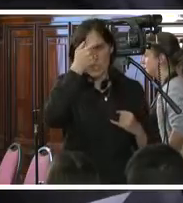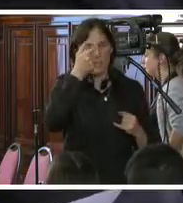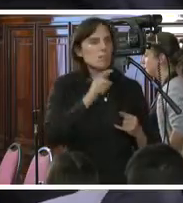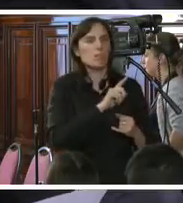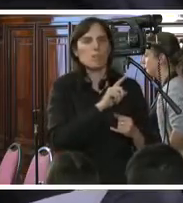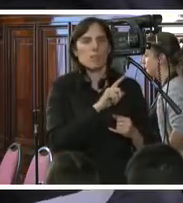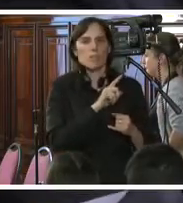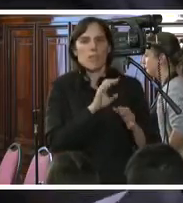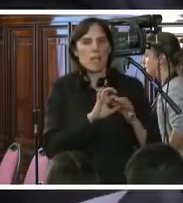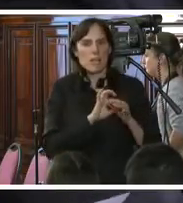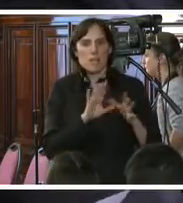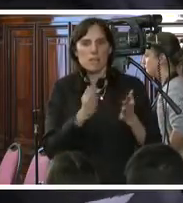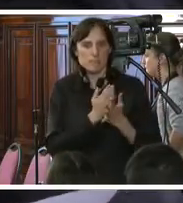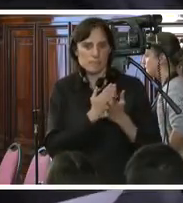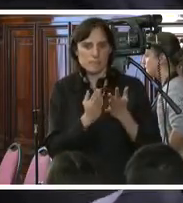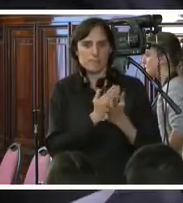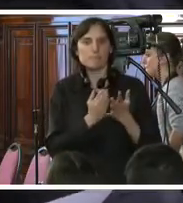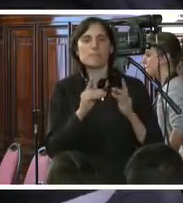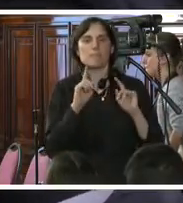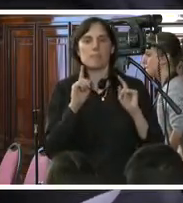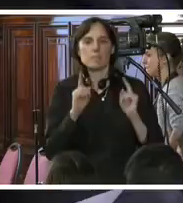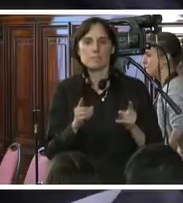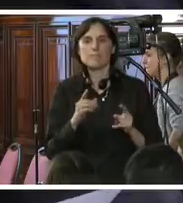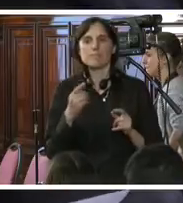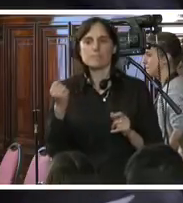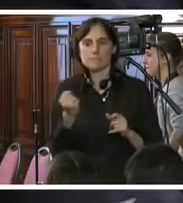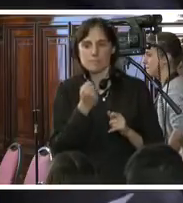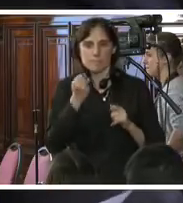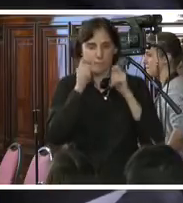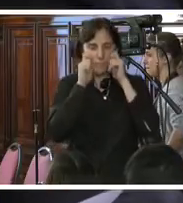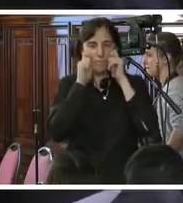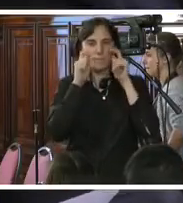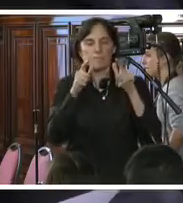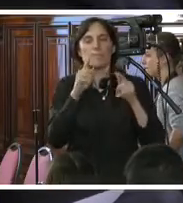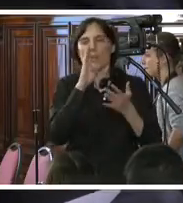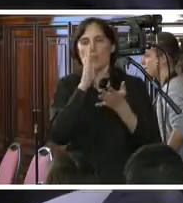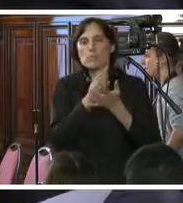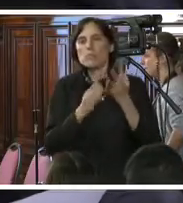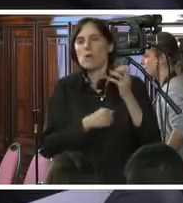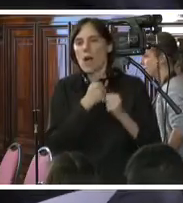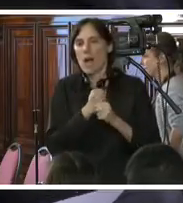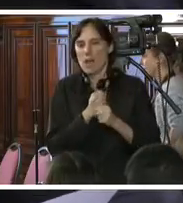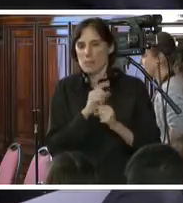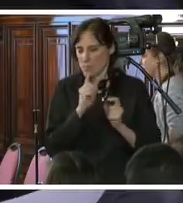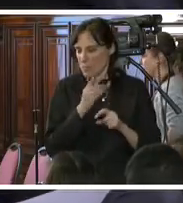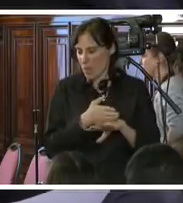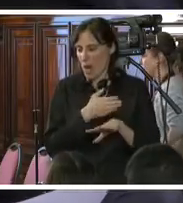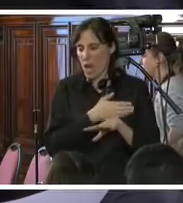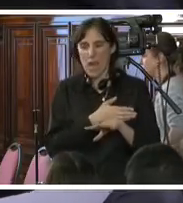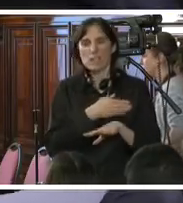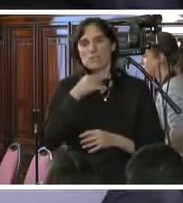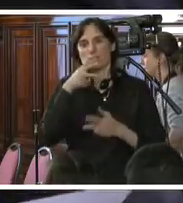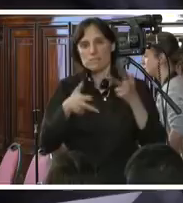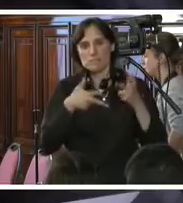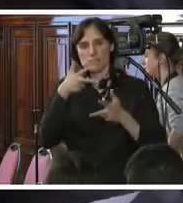de género. Llama poderosamente la atención que en los últimos años, como lo señaló la relatora especial sobre los